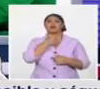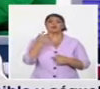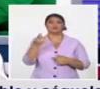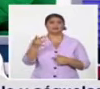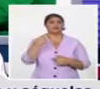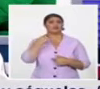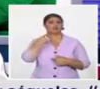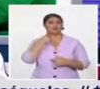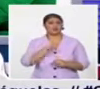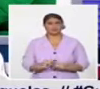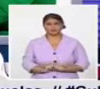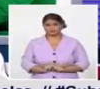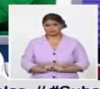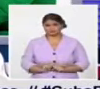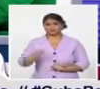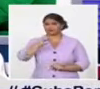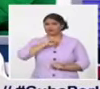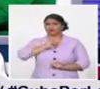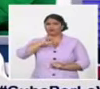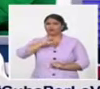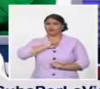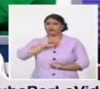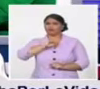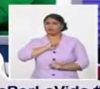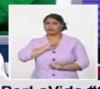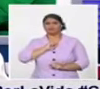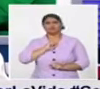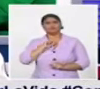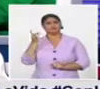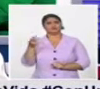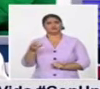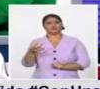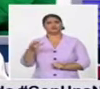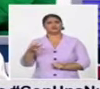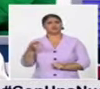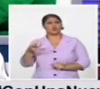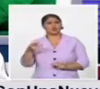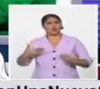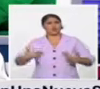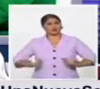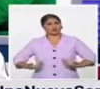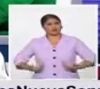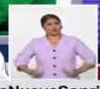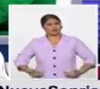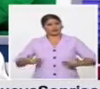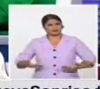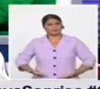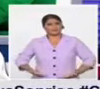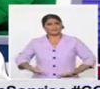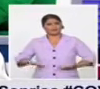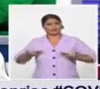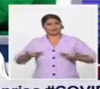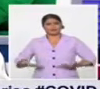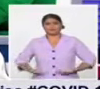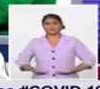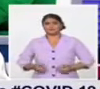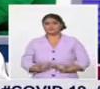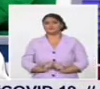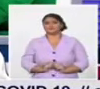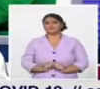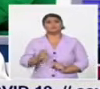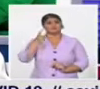abdominal. Realmente se dan cuenta que es un número elevado de fallecidos, que se